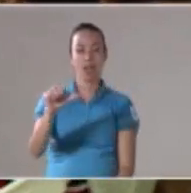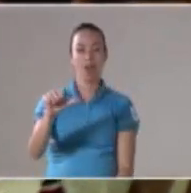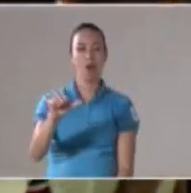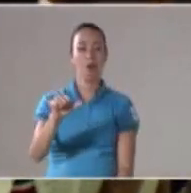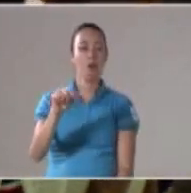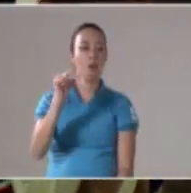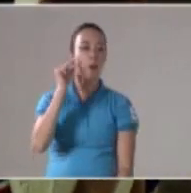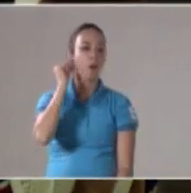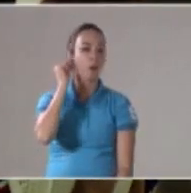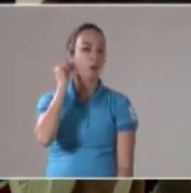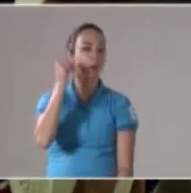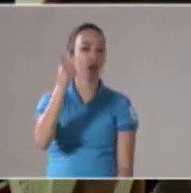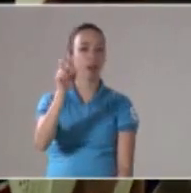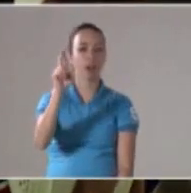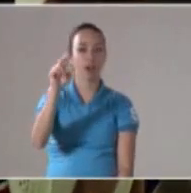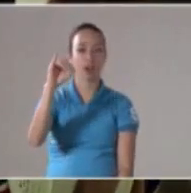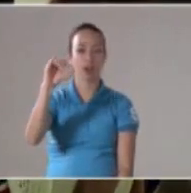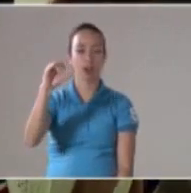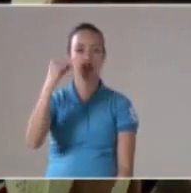García Salas.